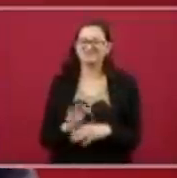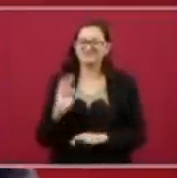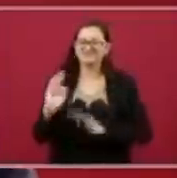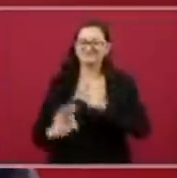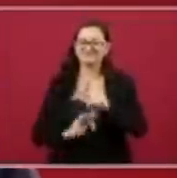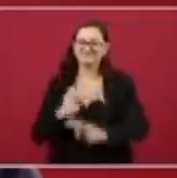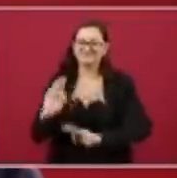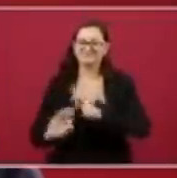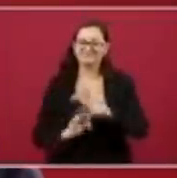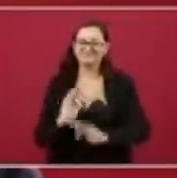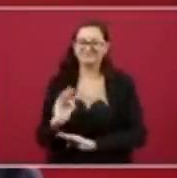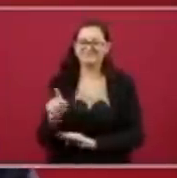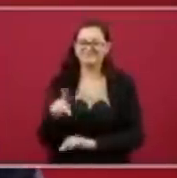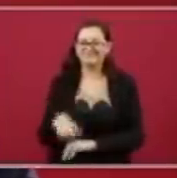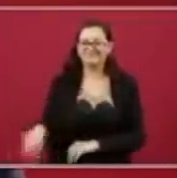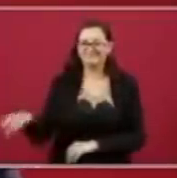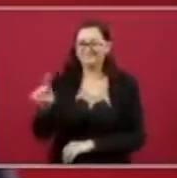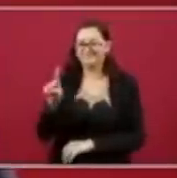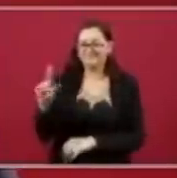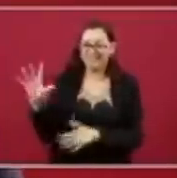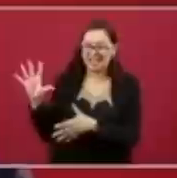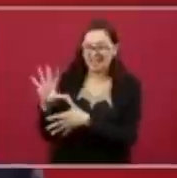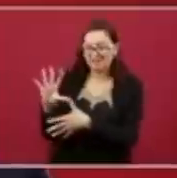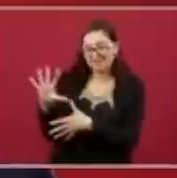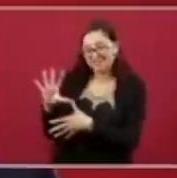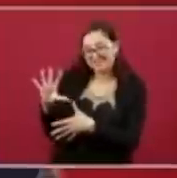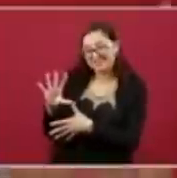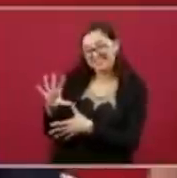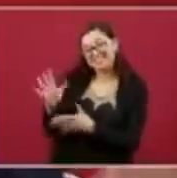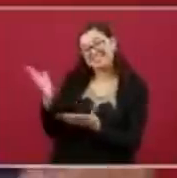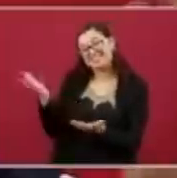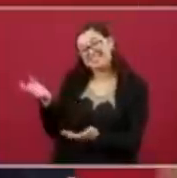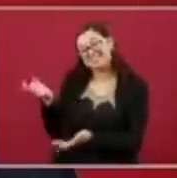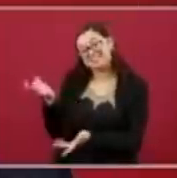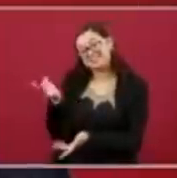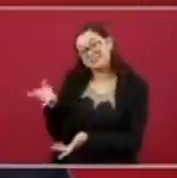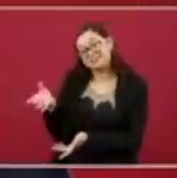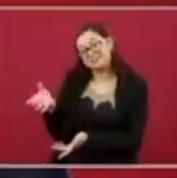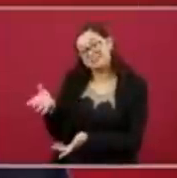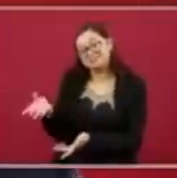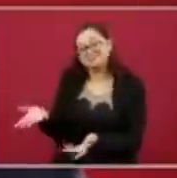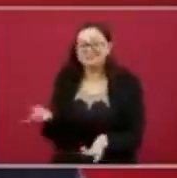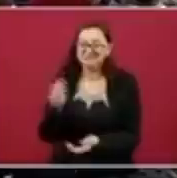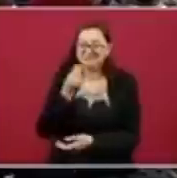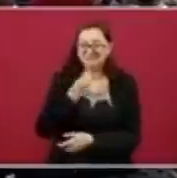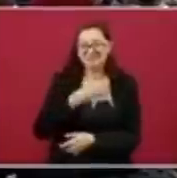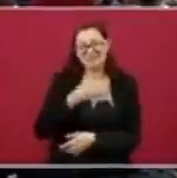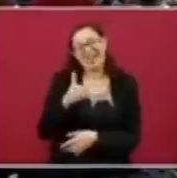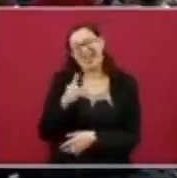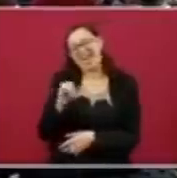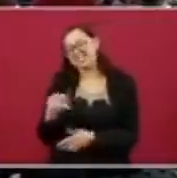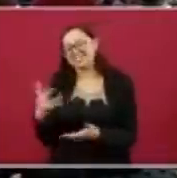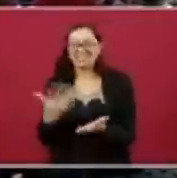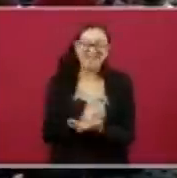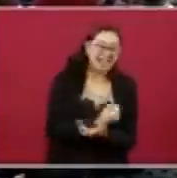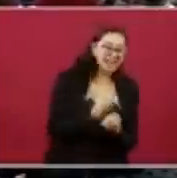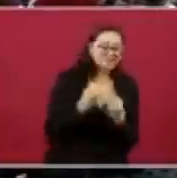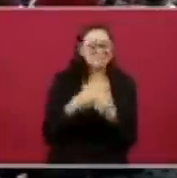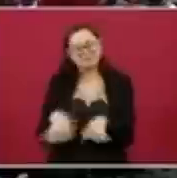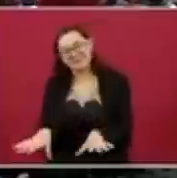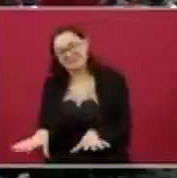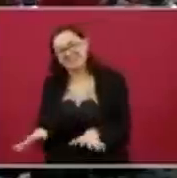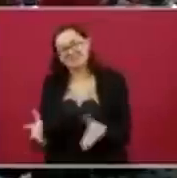a los que le iban a la América, pero así es esto. O sea, se gana, se pierde, o